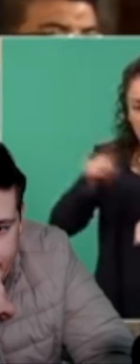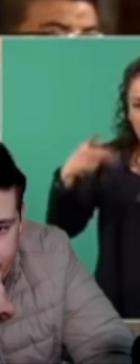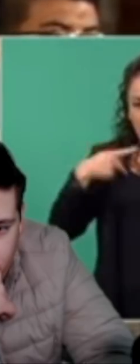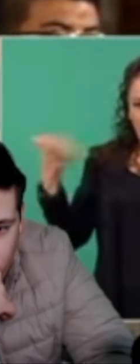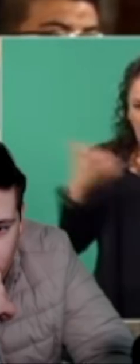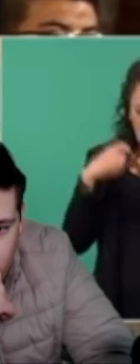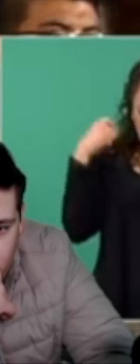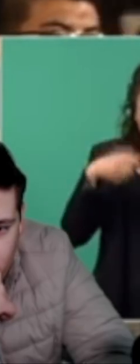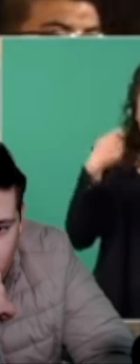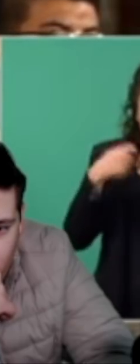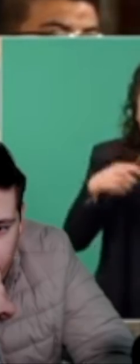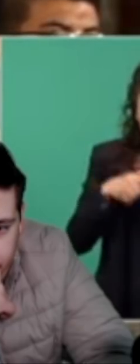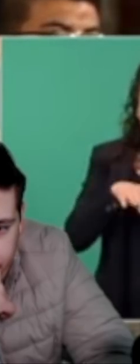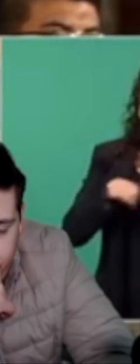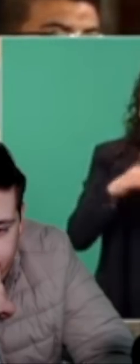años para poderlo documentar.